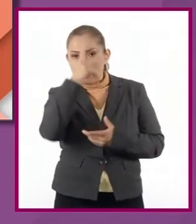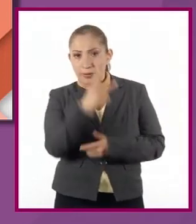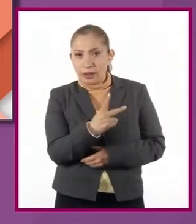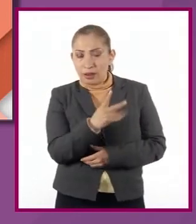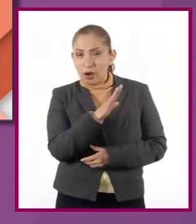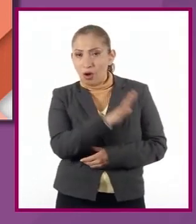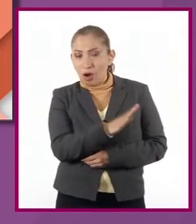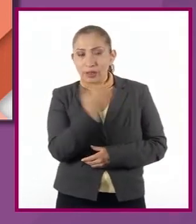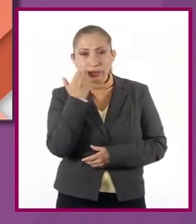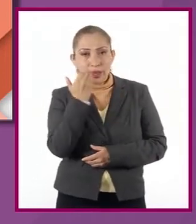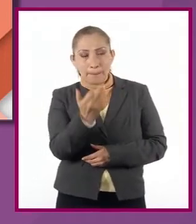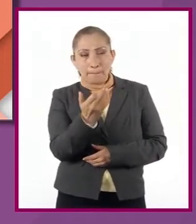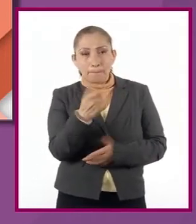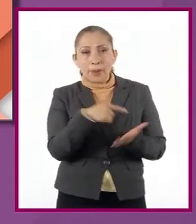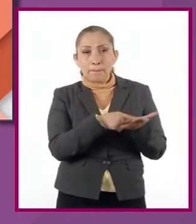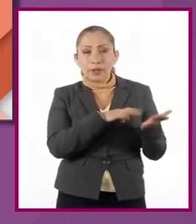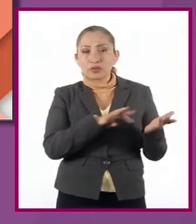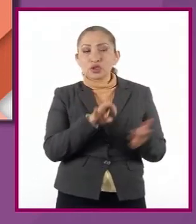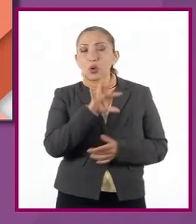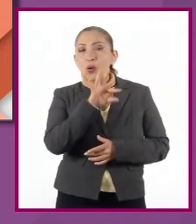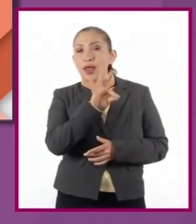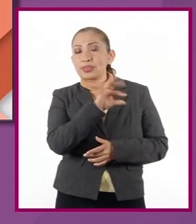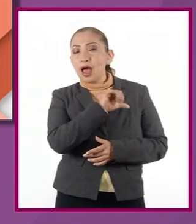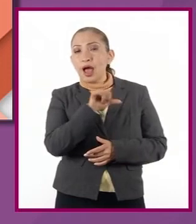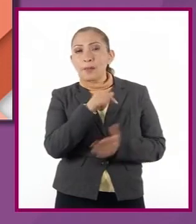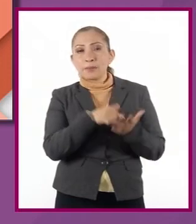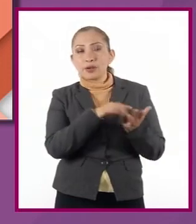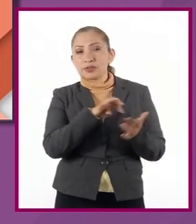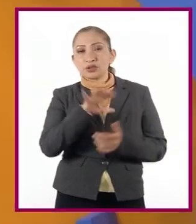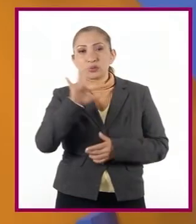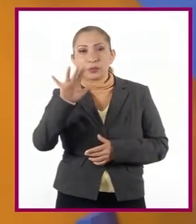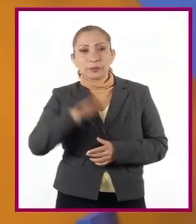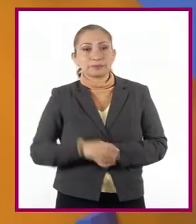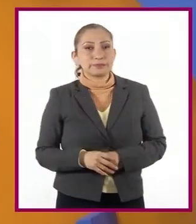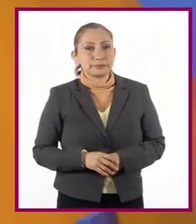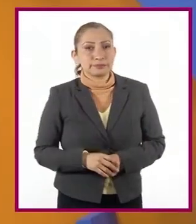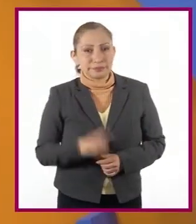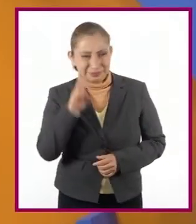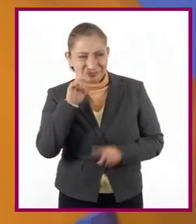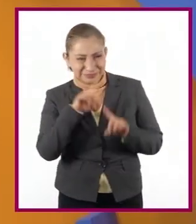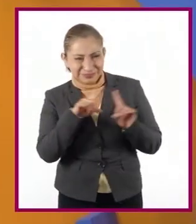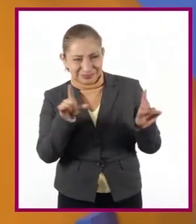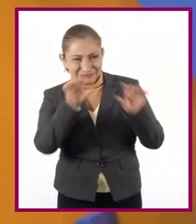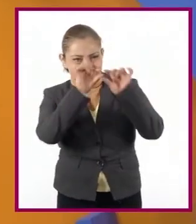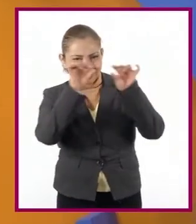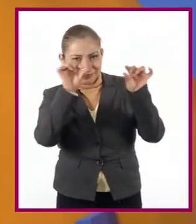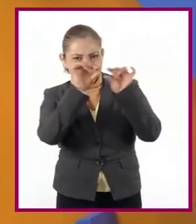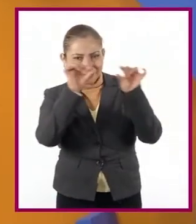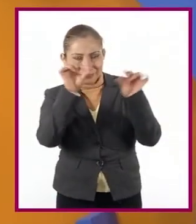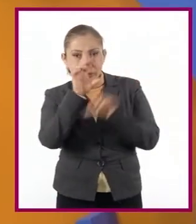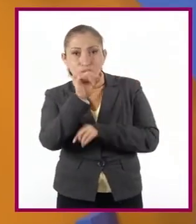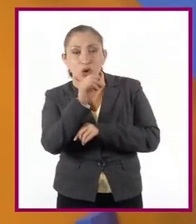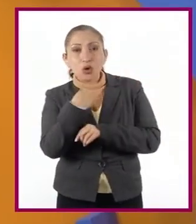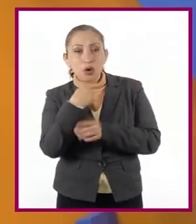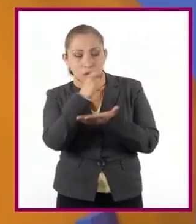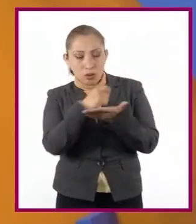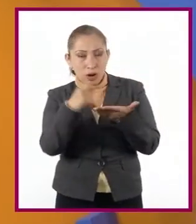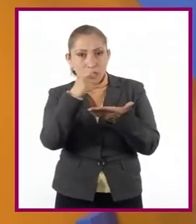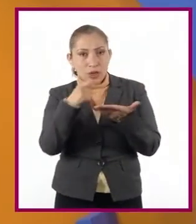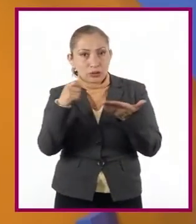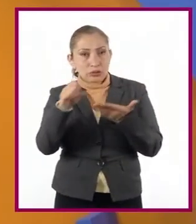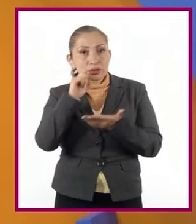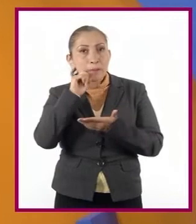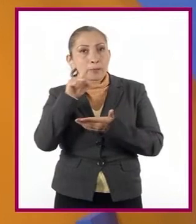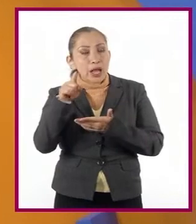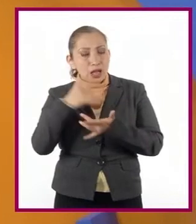mexicana en las décadas de los 40 y 50. ¿Notaron la diferencia? No solo en la redacción,